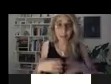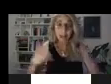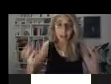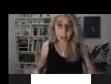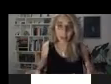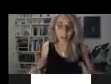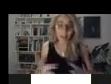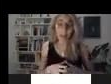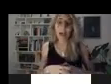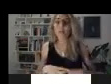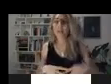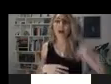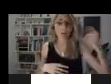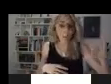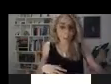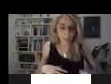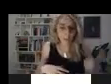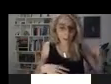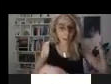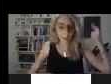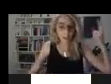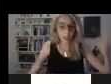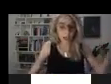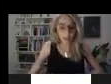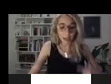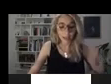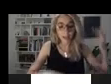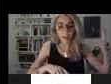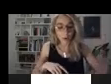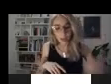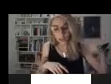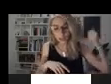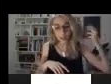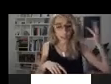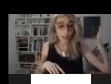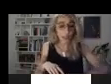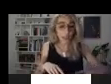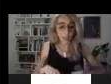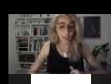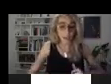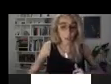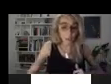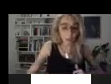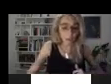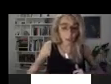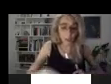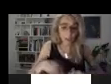en la Semana del Arte en Miami: Art Basel Cities, Untitled, Oasis,